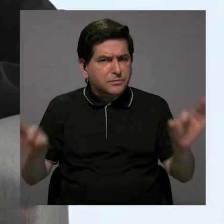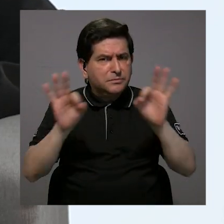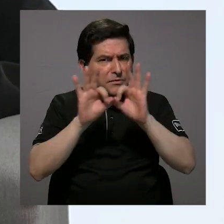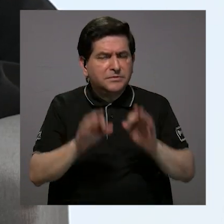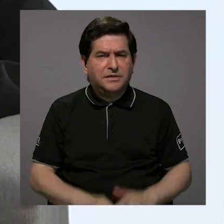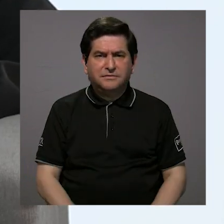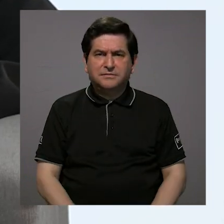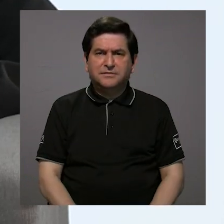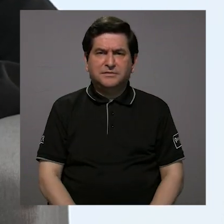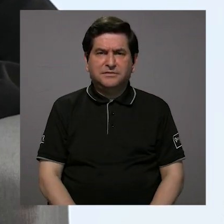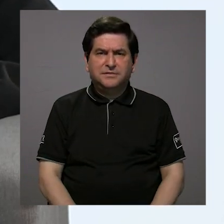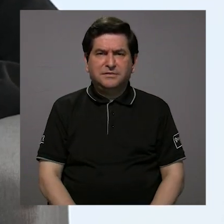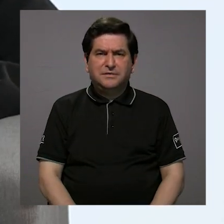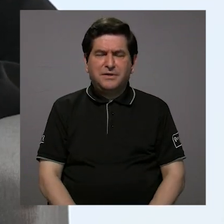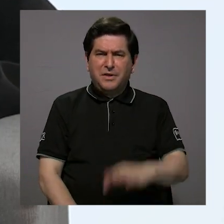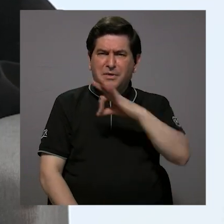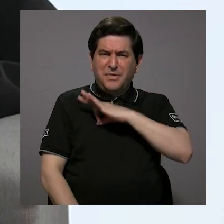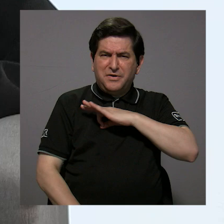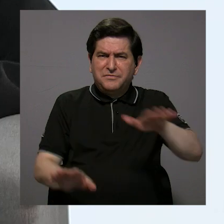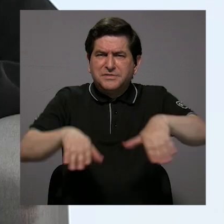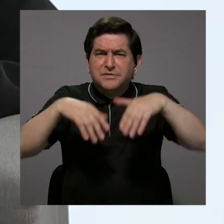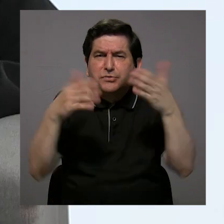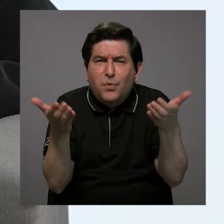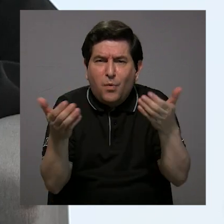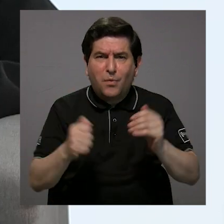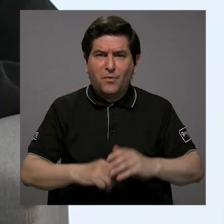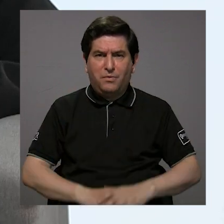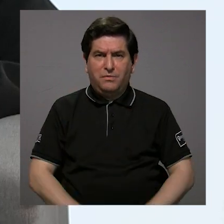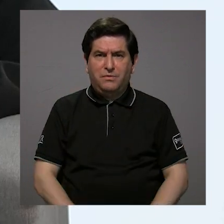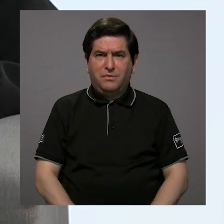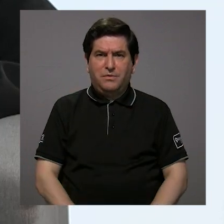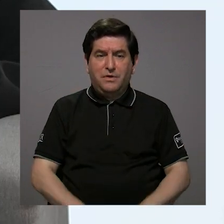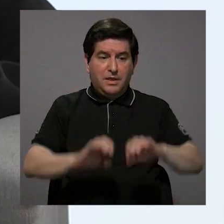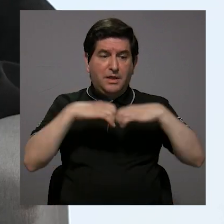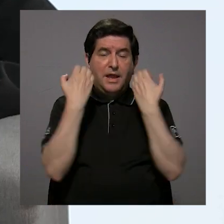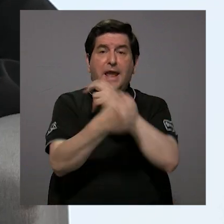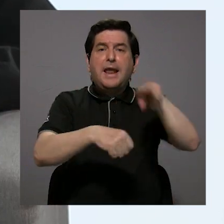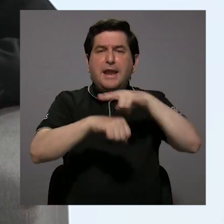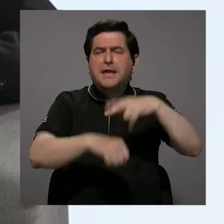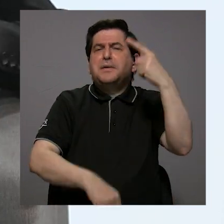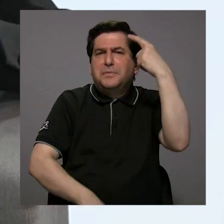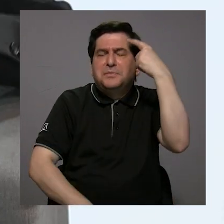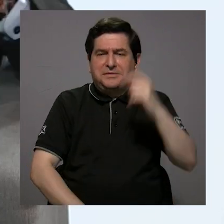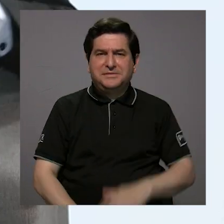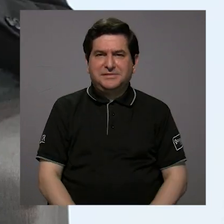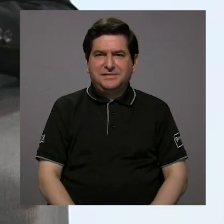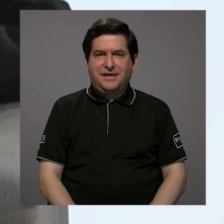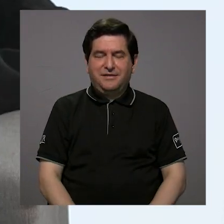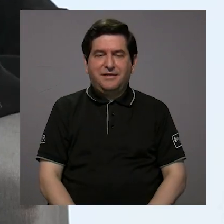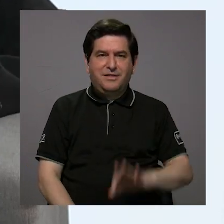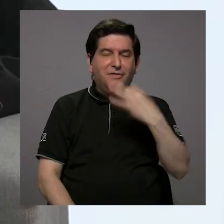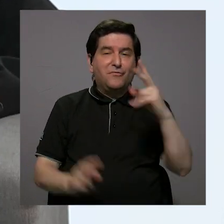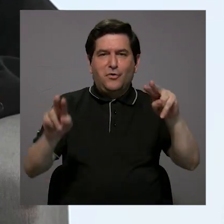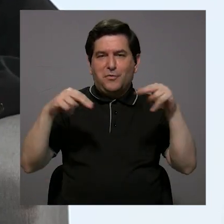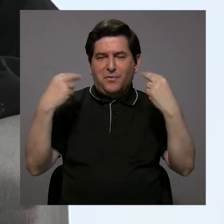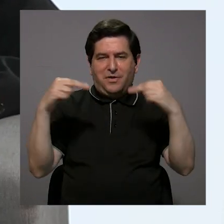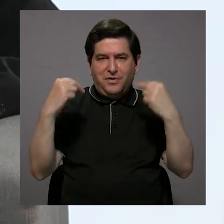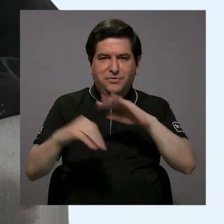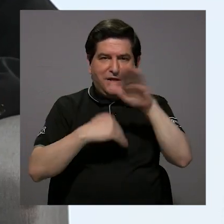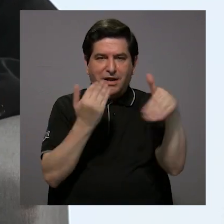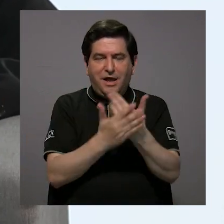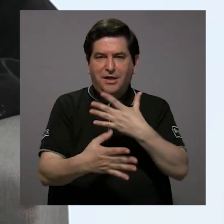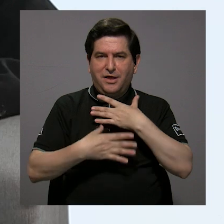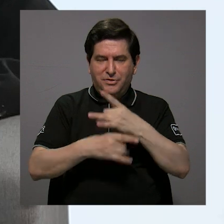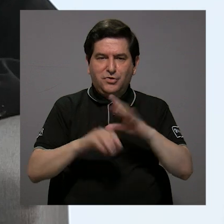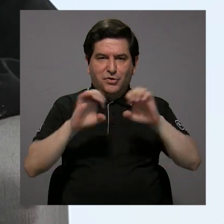fundamental. ¿Cómo puede beneficiarse, digamos, la selección nacional? Hablemos en términos neutrales. A